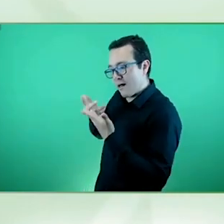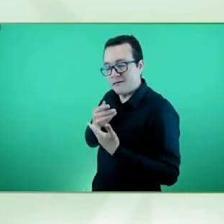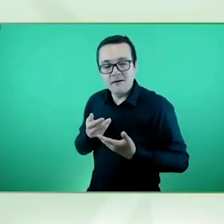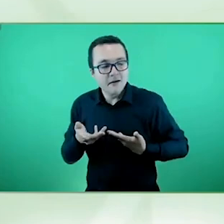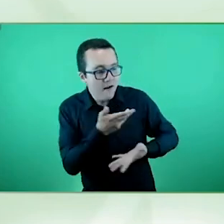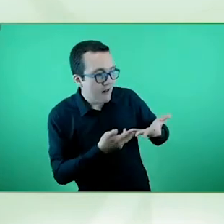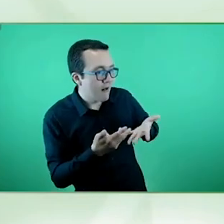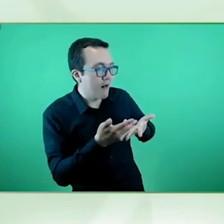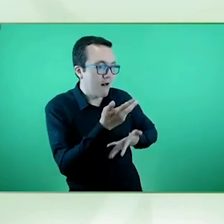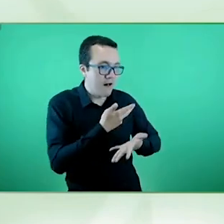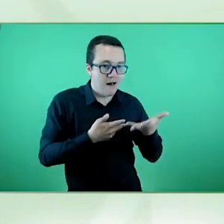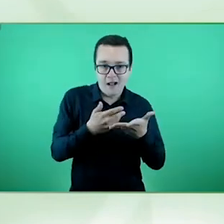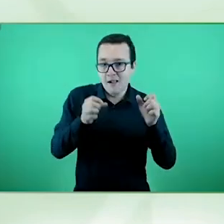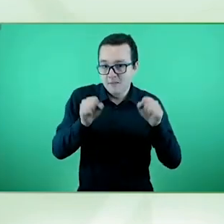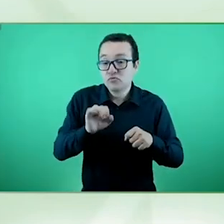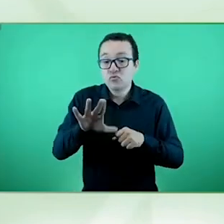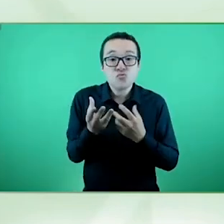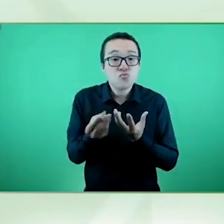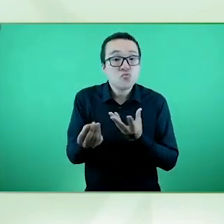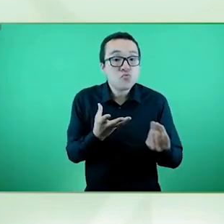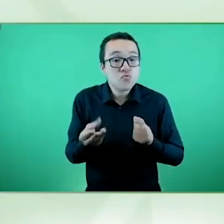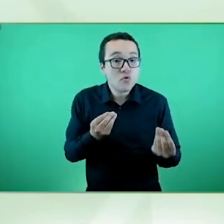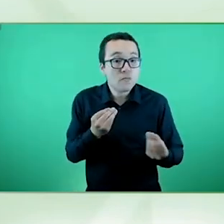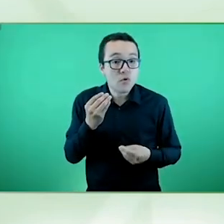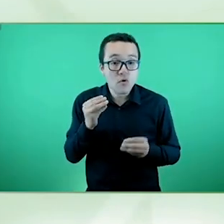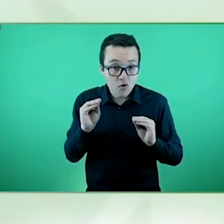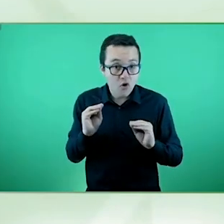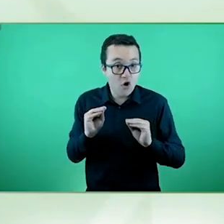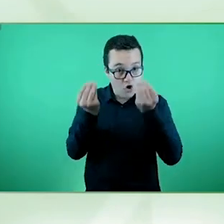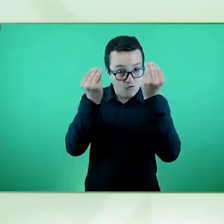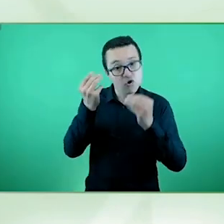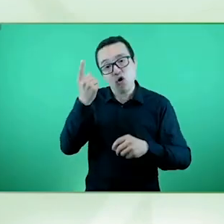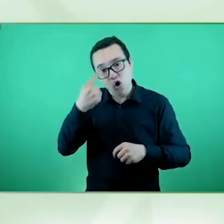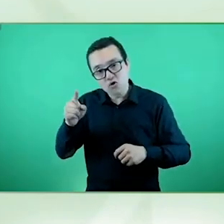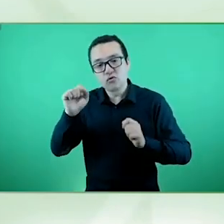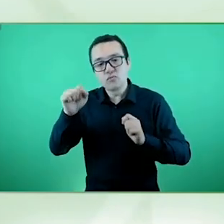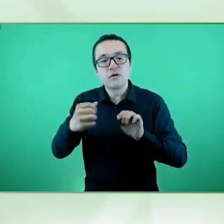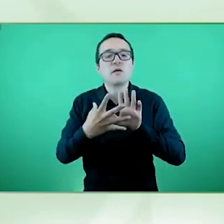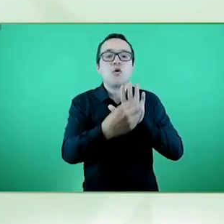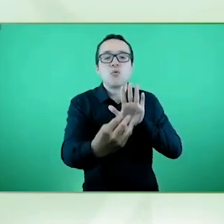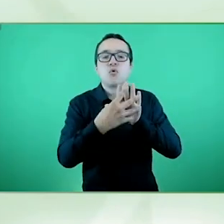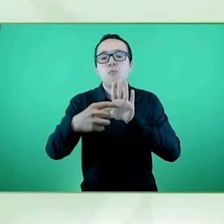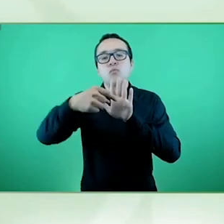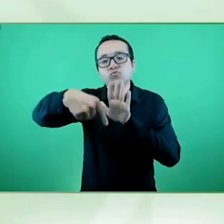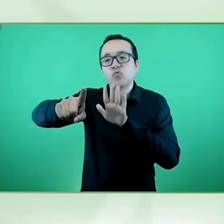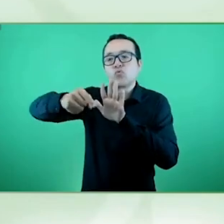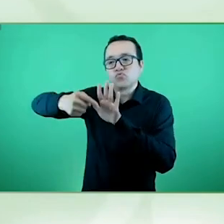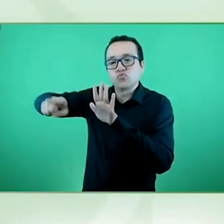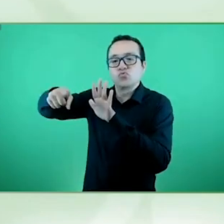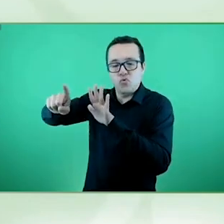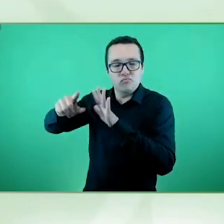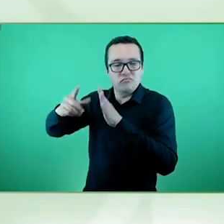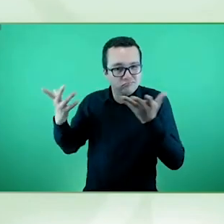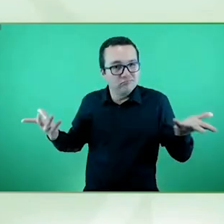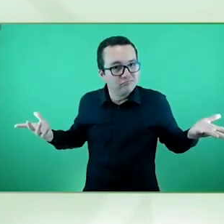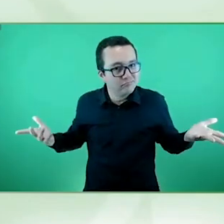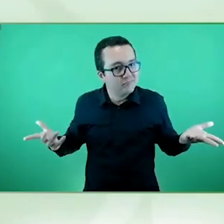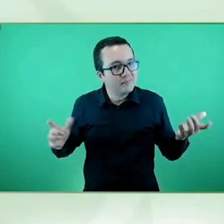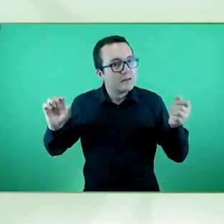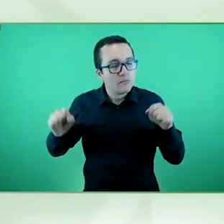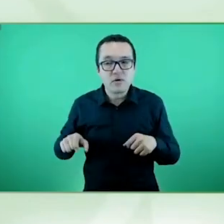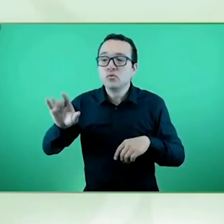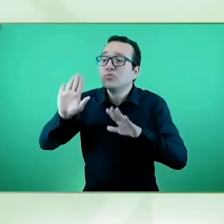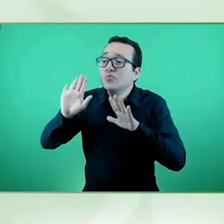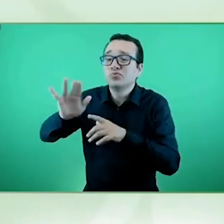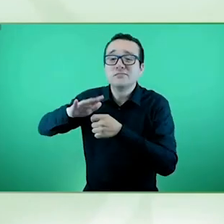jóvenes puedan también replicarlo en sus territorios y que pueda ser una alternativa, ¿cierto?, frente a las